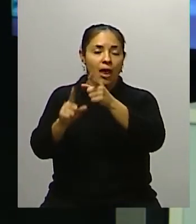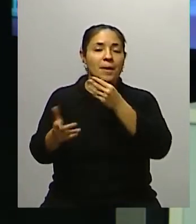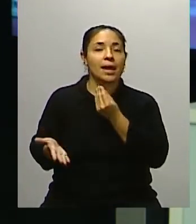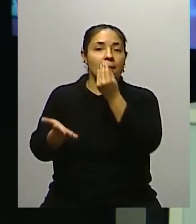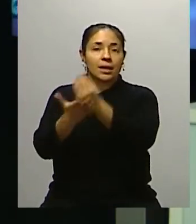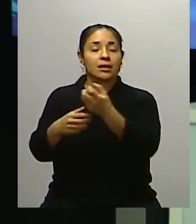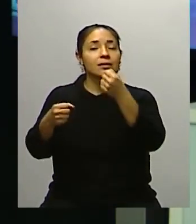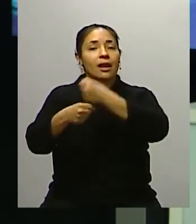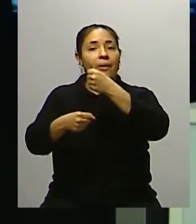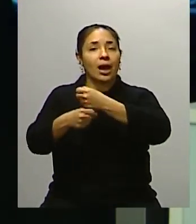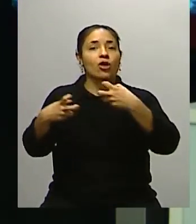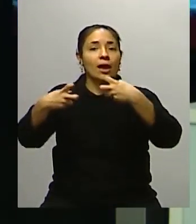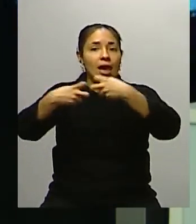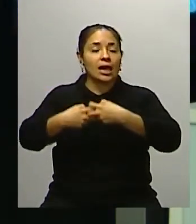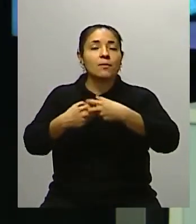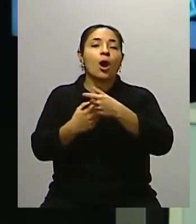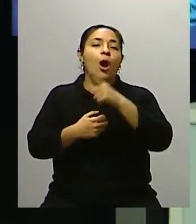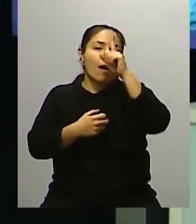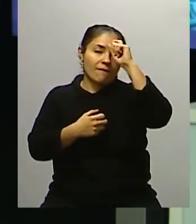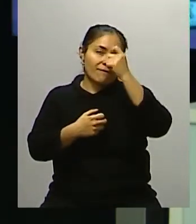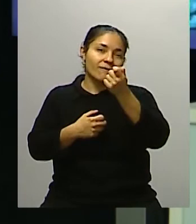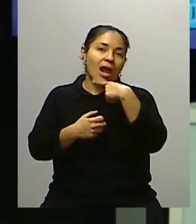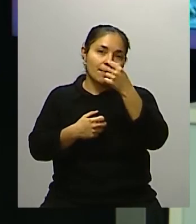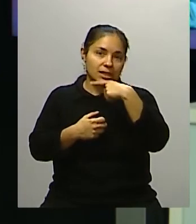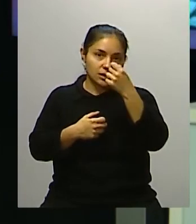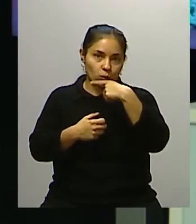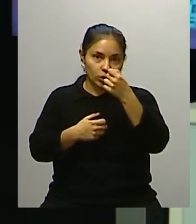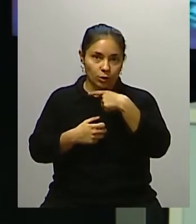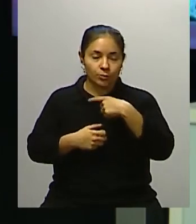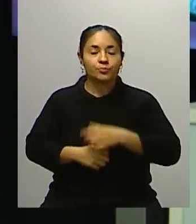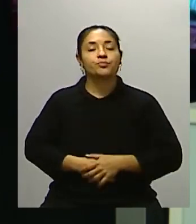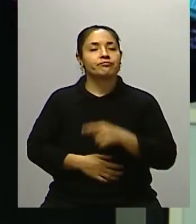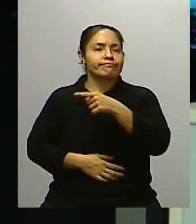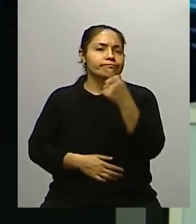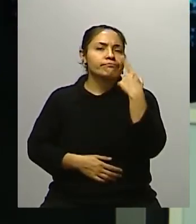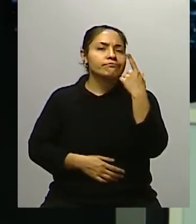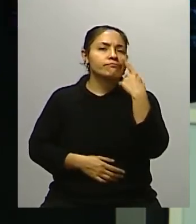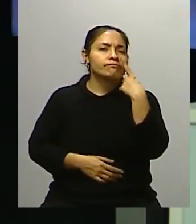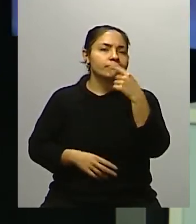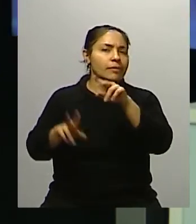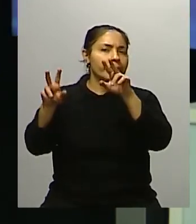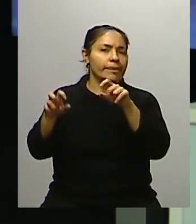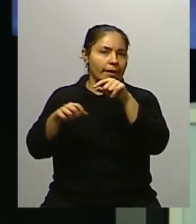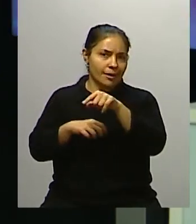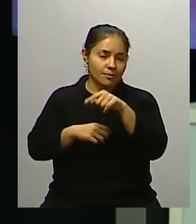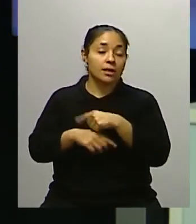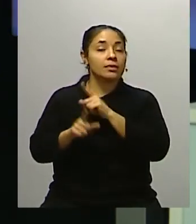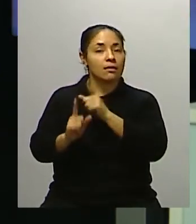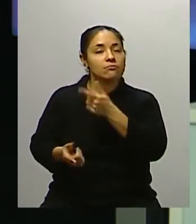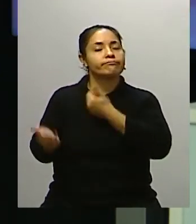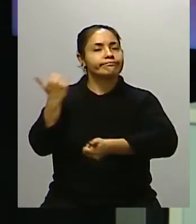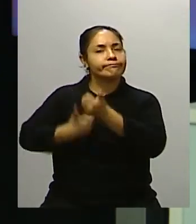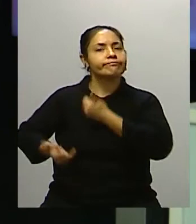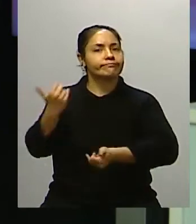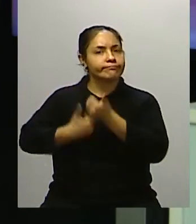trabajadores del gremio farmacéutico. Así es que digamos que conoce muy bien el tema, porque además ella recién nos decía,